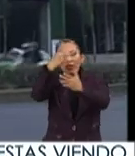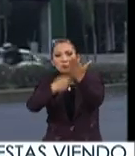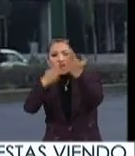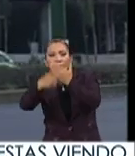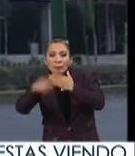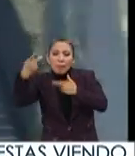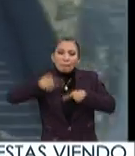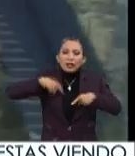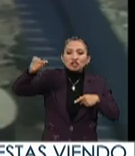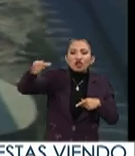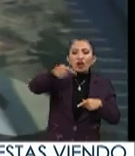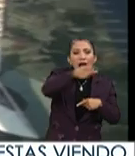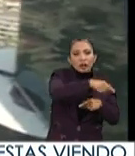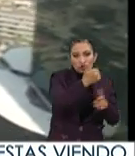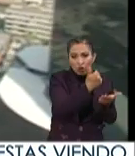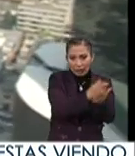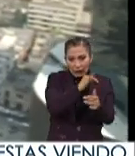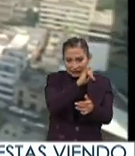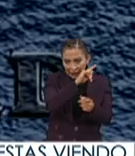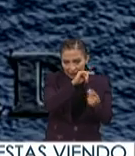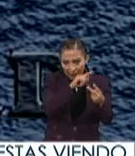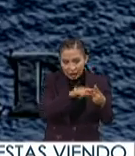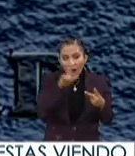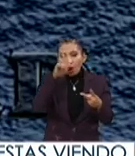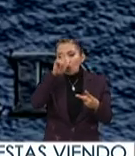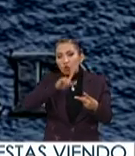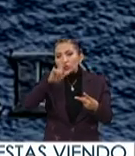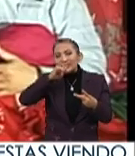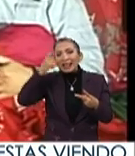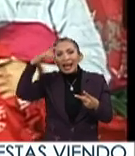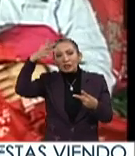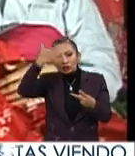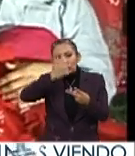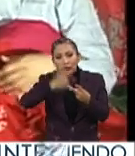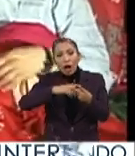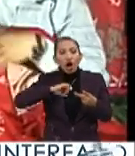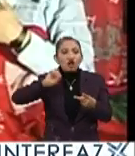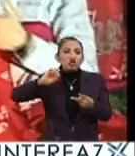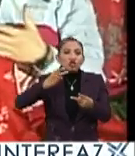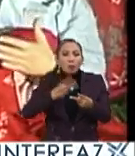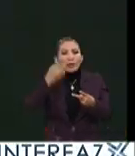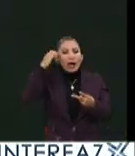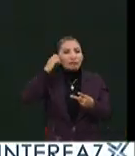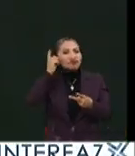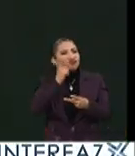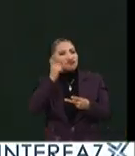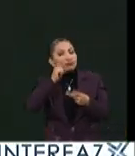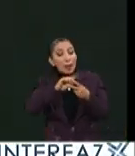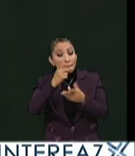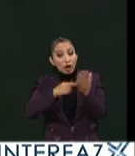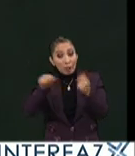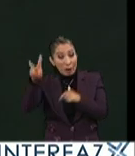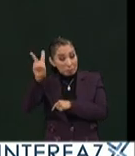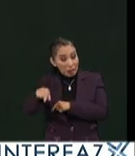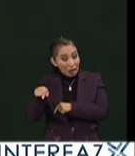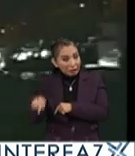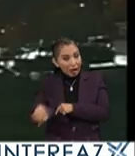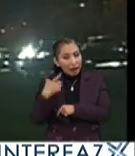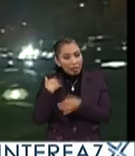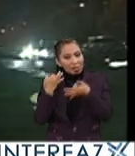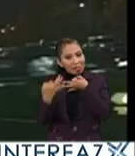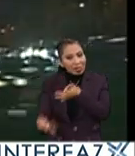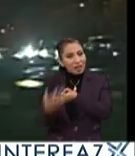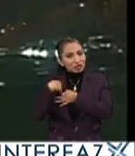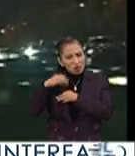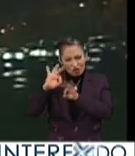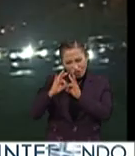programas y personajes. Como en Ciudad Instantánea, Luces de la Ciudad o El Show del Insomnio. Programa en el que francamente lo atractivo